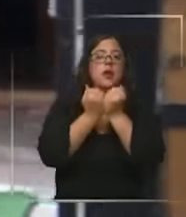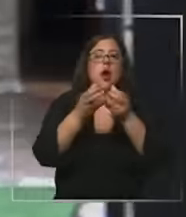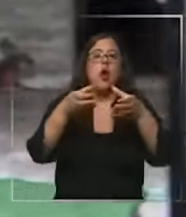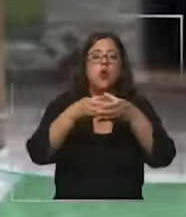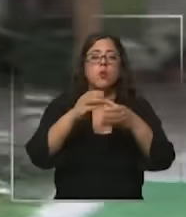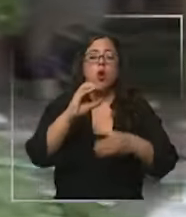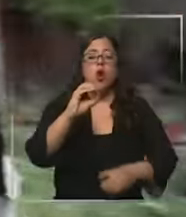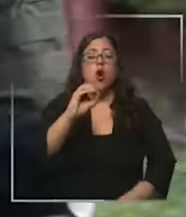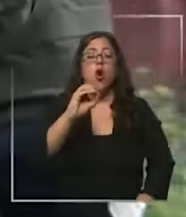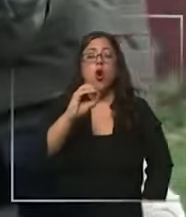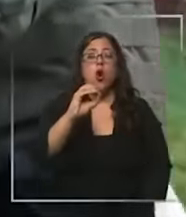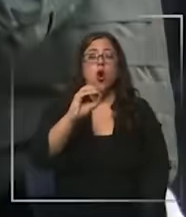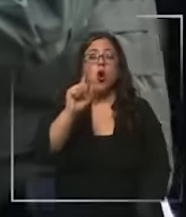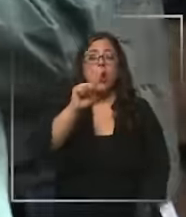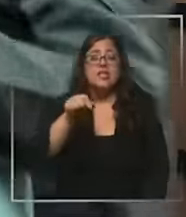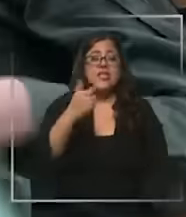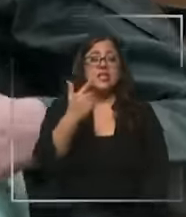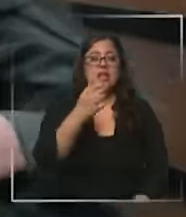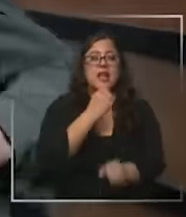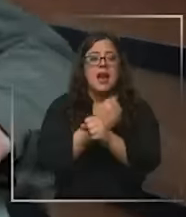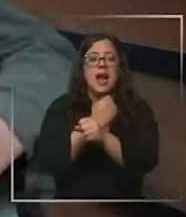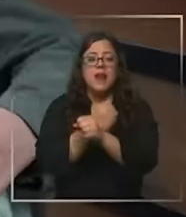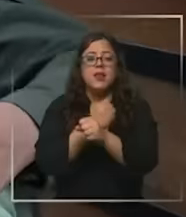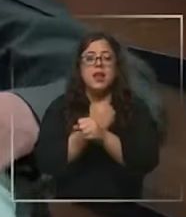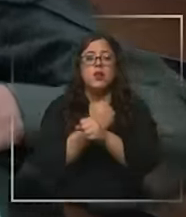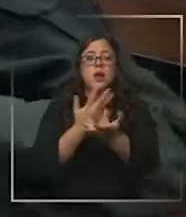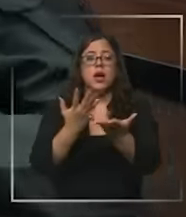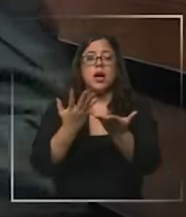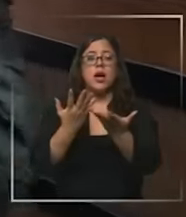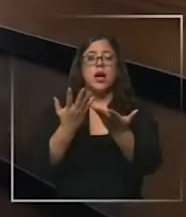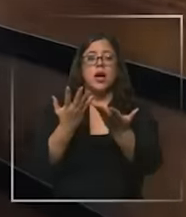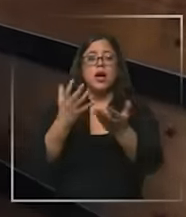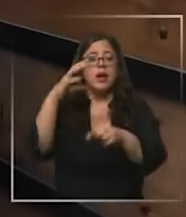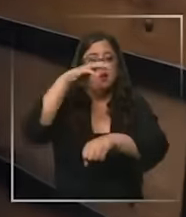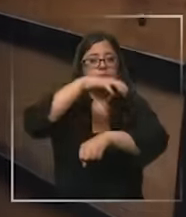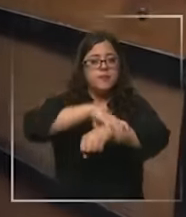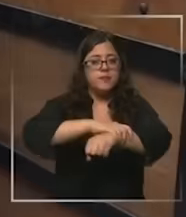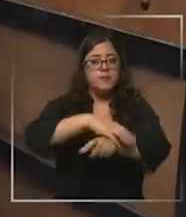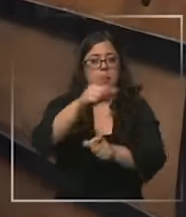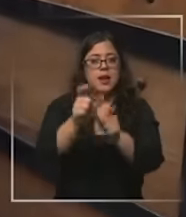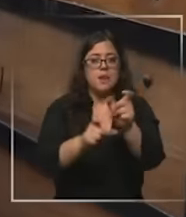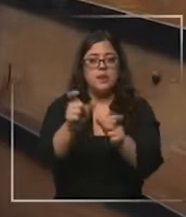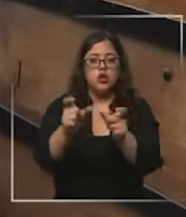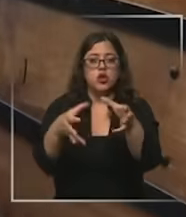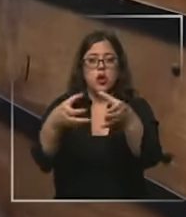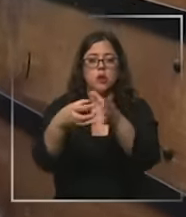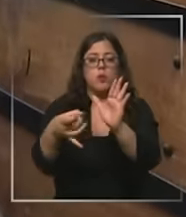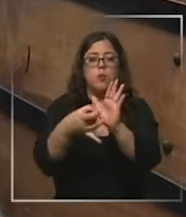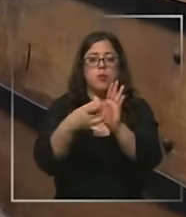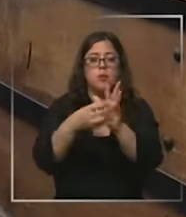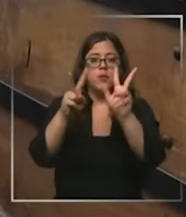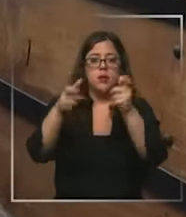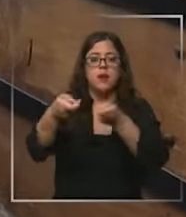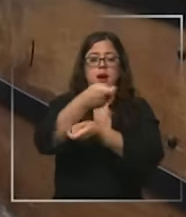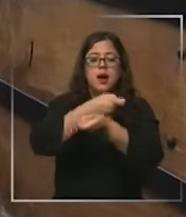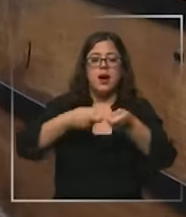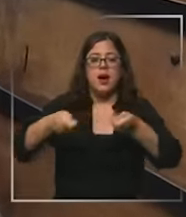de Carabineros ya comienza a sacar los detenidos de esta organización criminal dedicada al